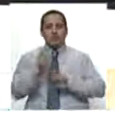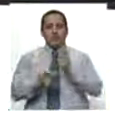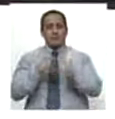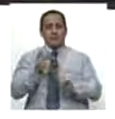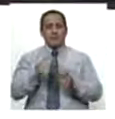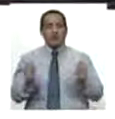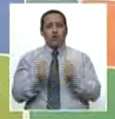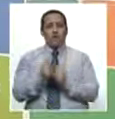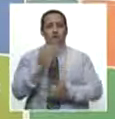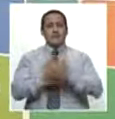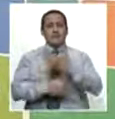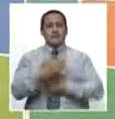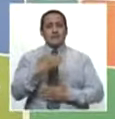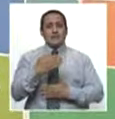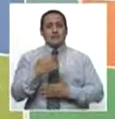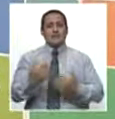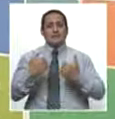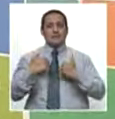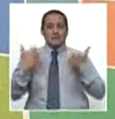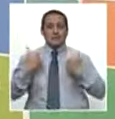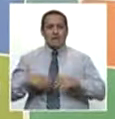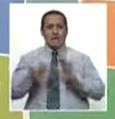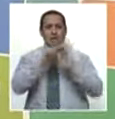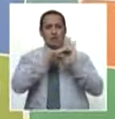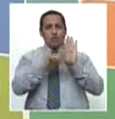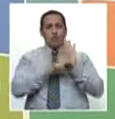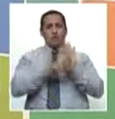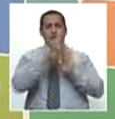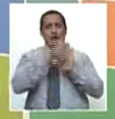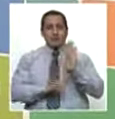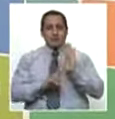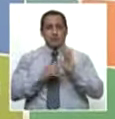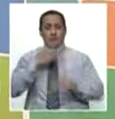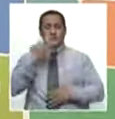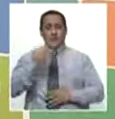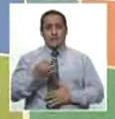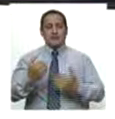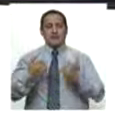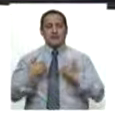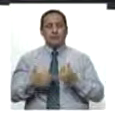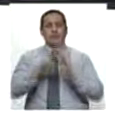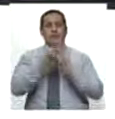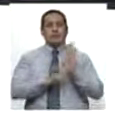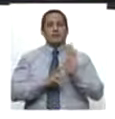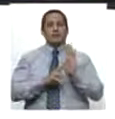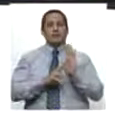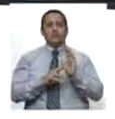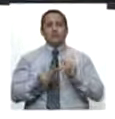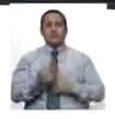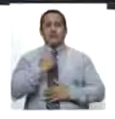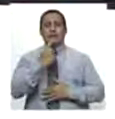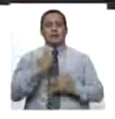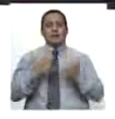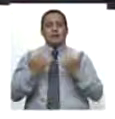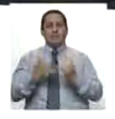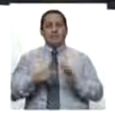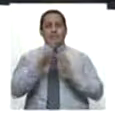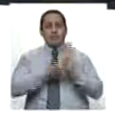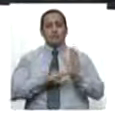para las personas justamente con discapacidad, tiene ya una norma, tiene un reglamento, ¿verdad? Sí, también tiene un reglamento, sí. Y